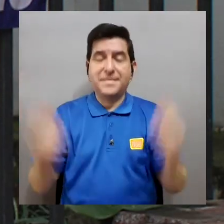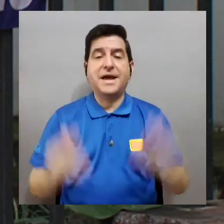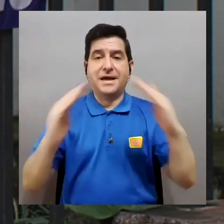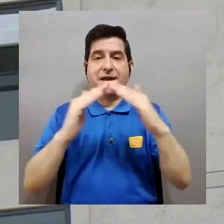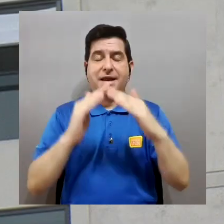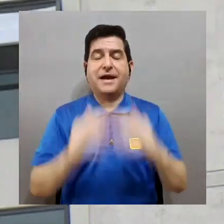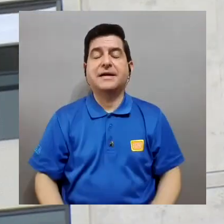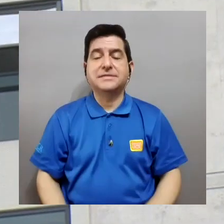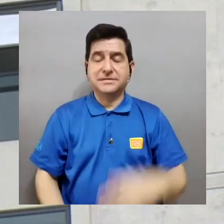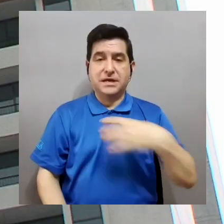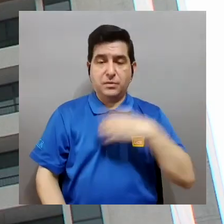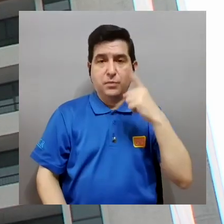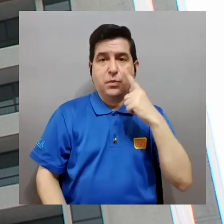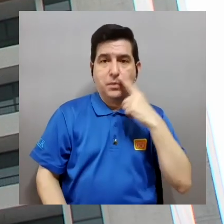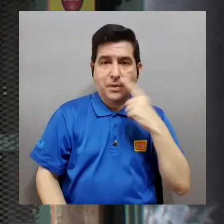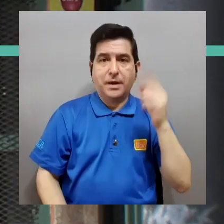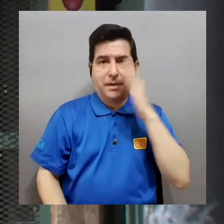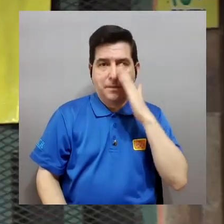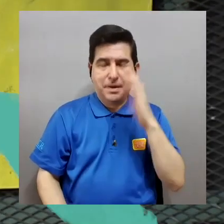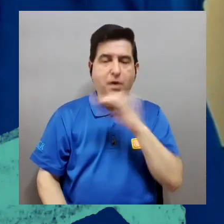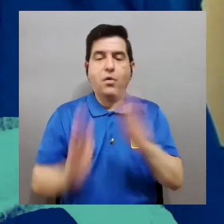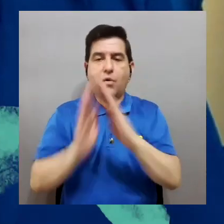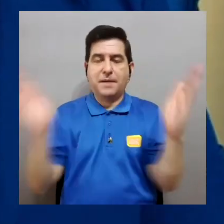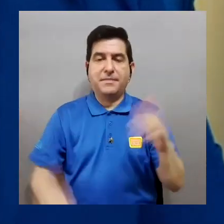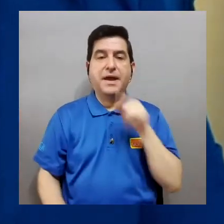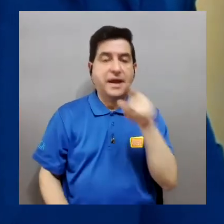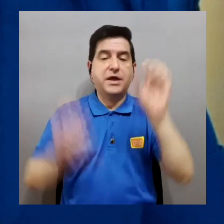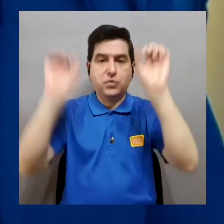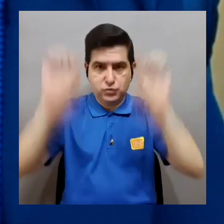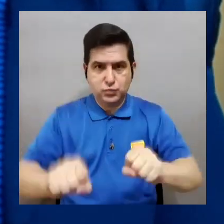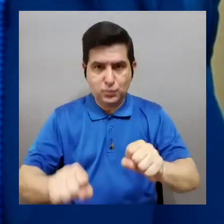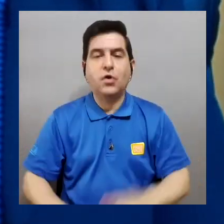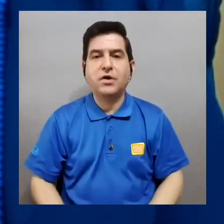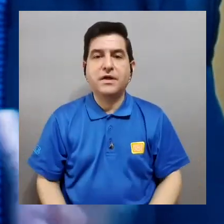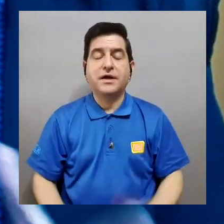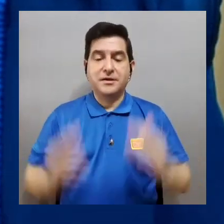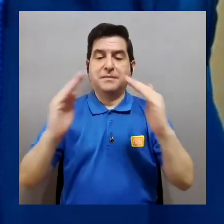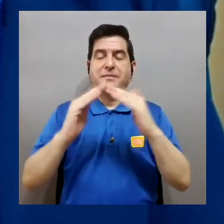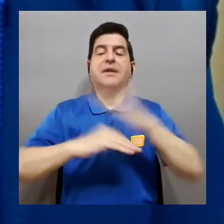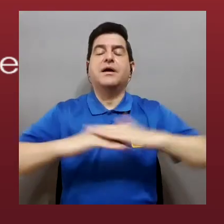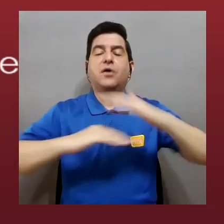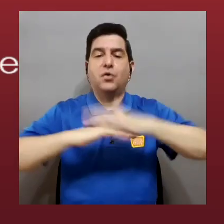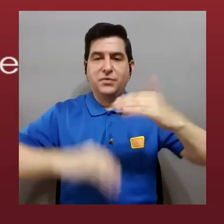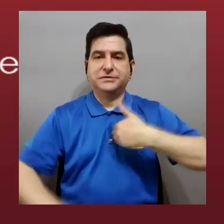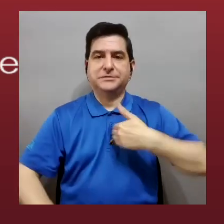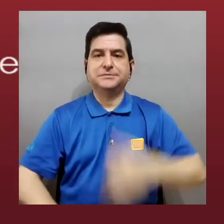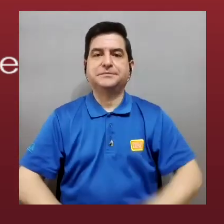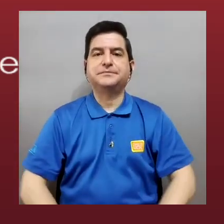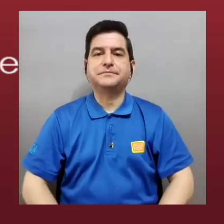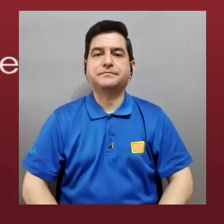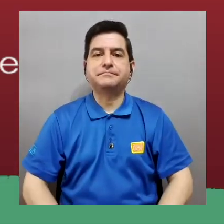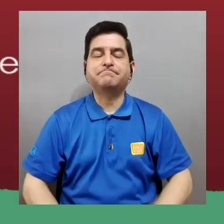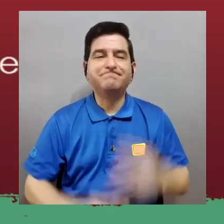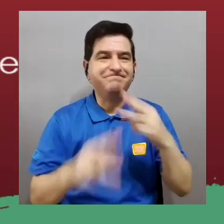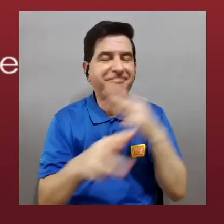vivienda de sus padres, por ejemplo, o una ampliación de la vivienda para ellos poder vivir cómodamente.